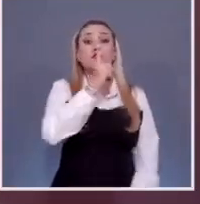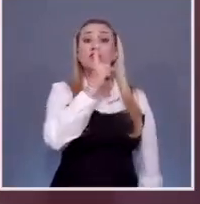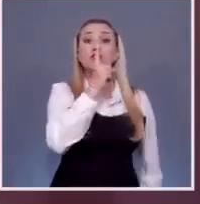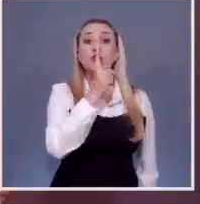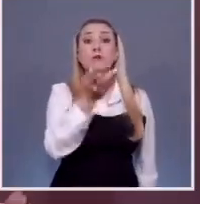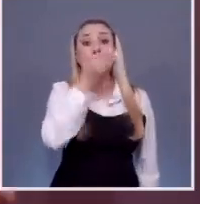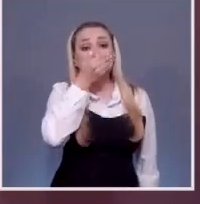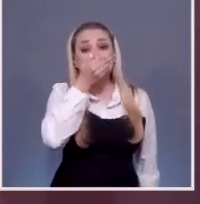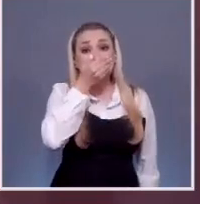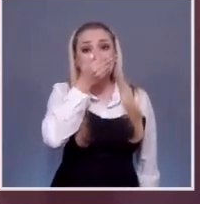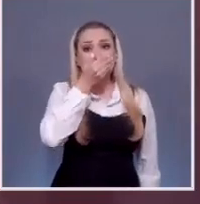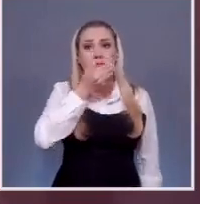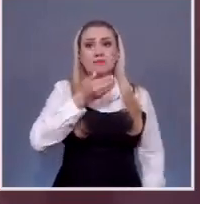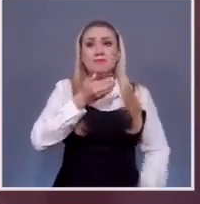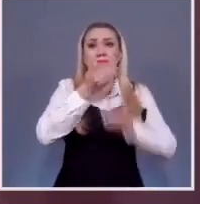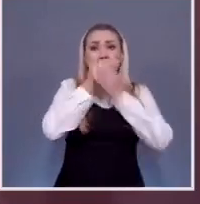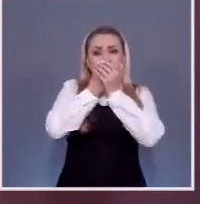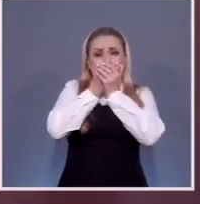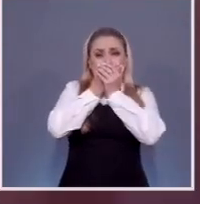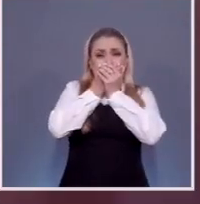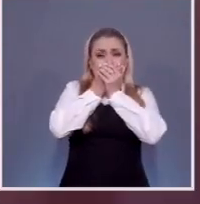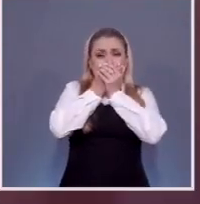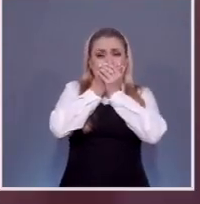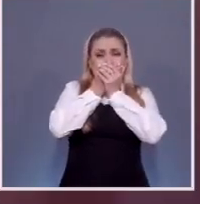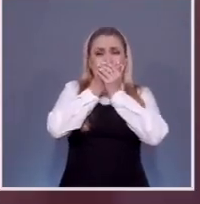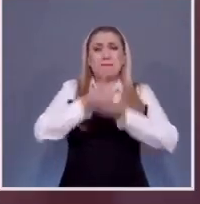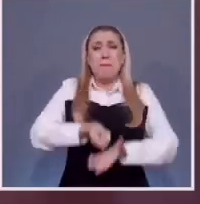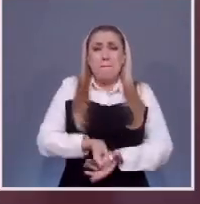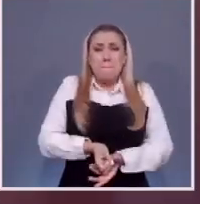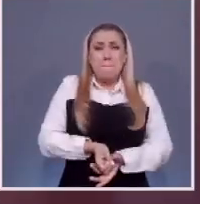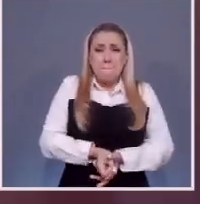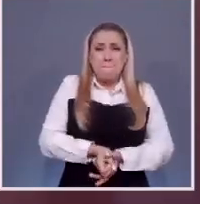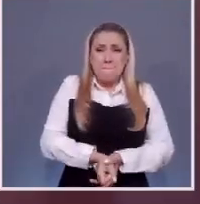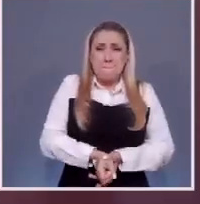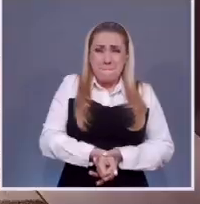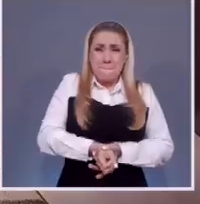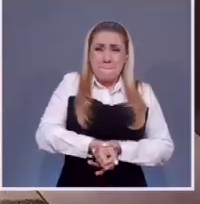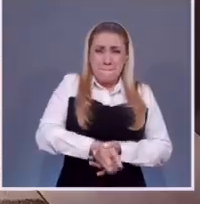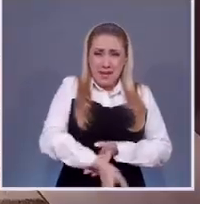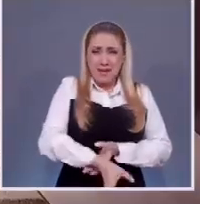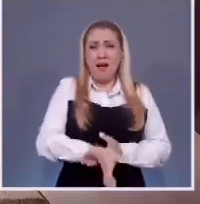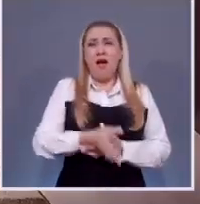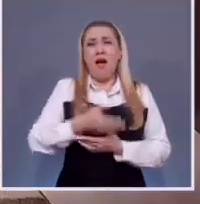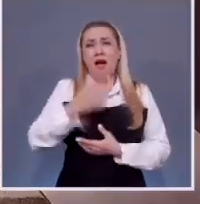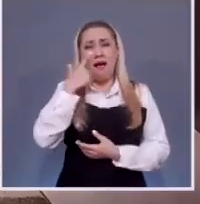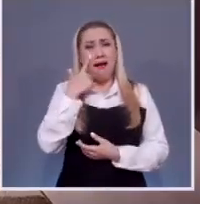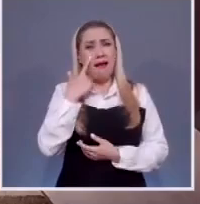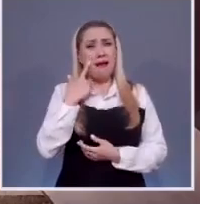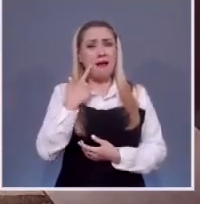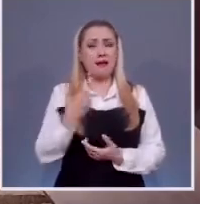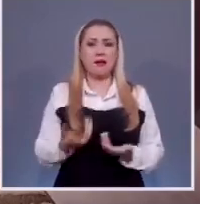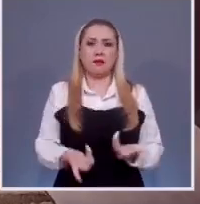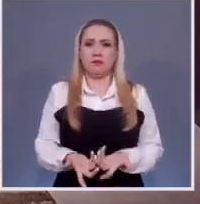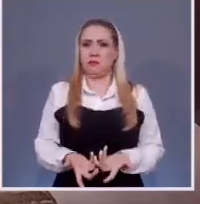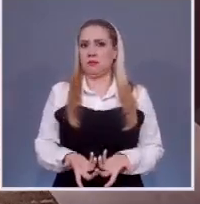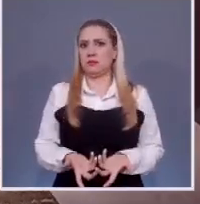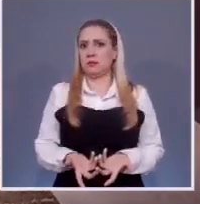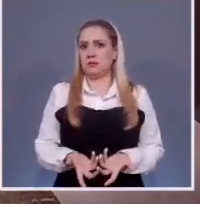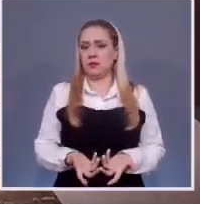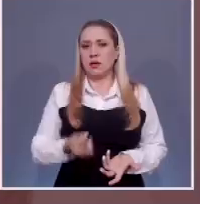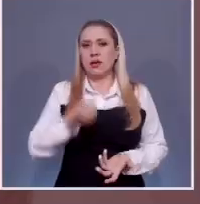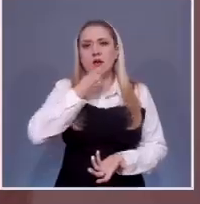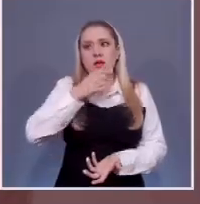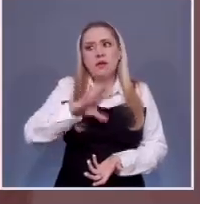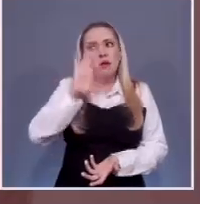avergüenzas de estarte quejando? Entonces, de estas cosas tan aparentemente nimias, pero que dejan huella, hasta cosas muchísimo más